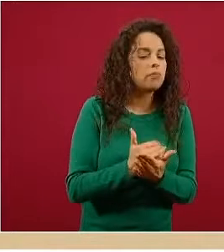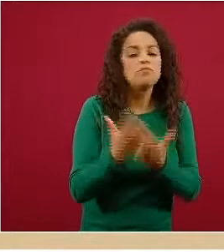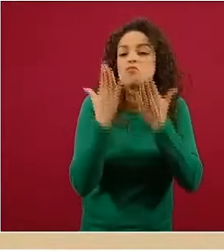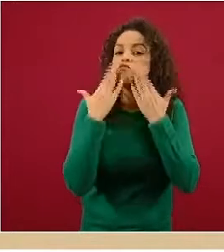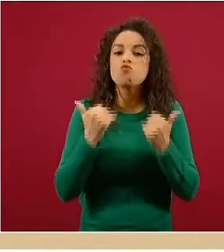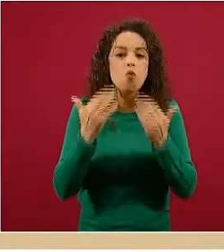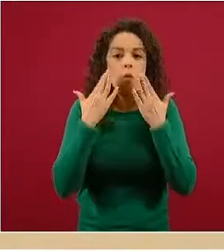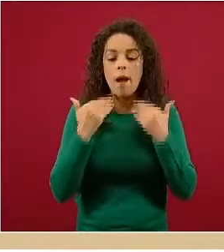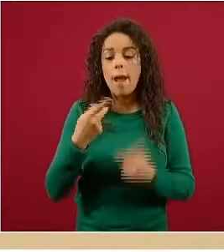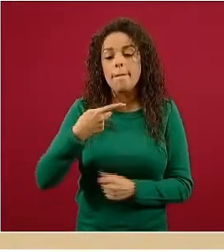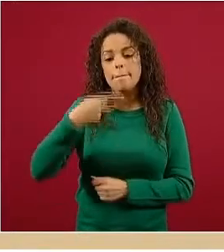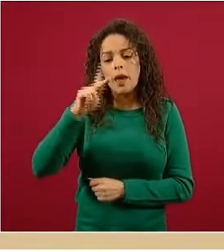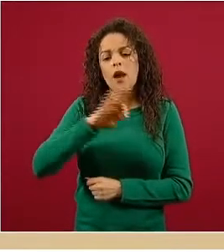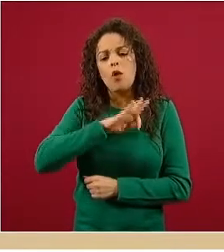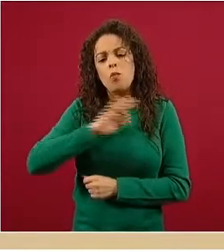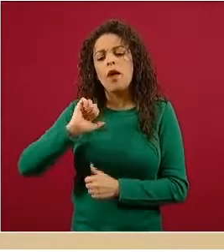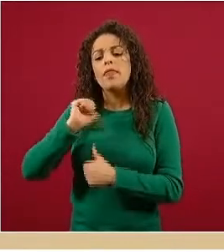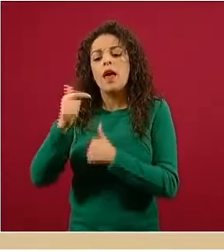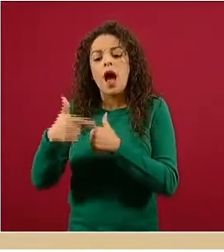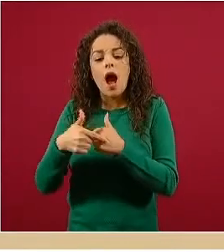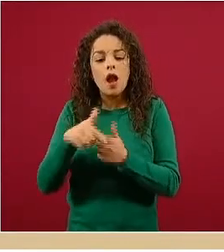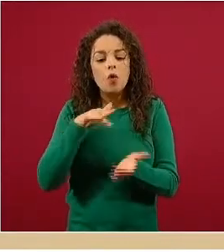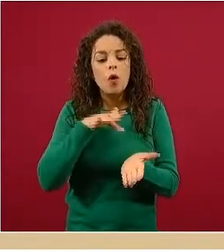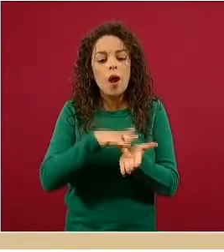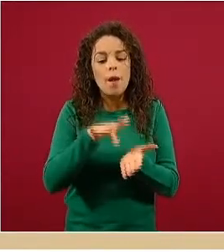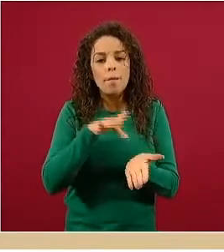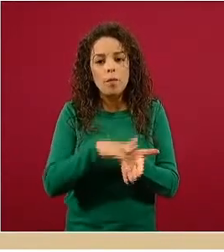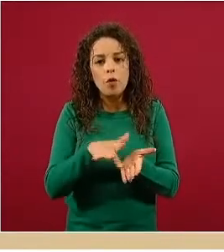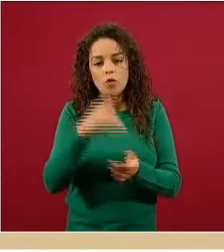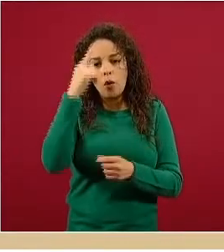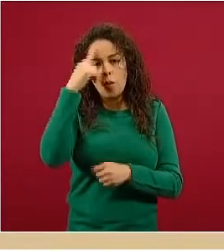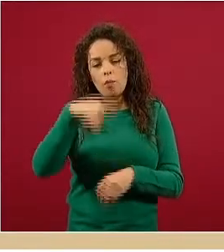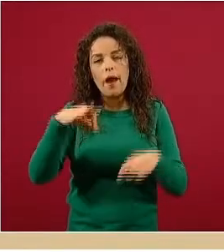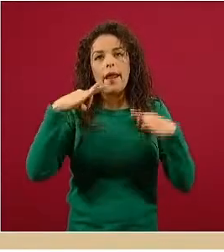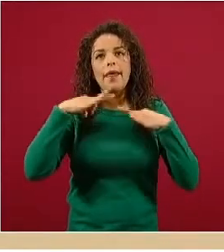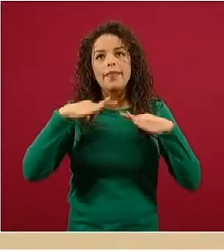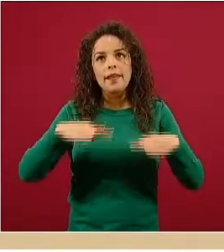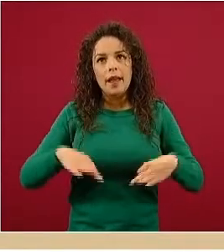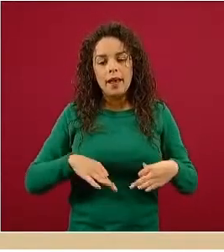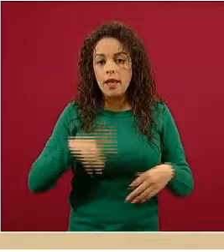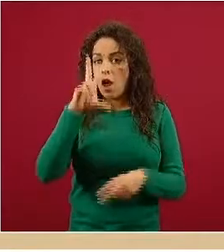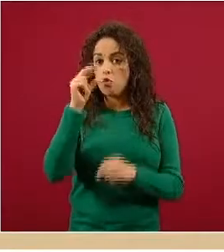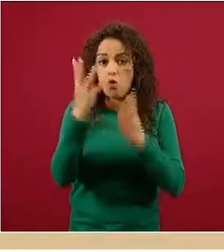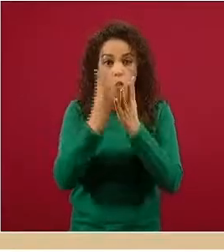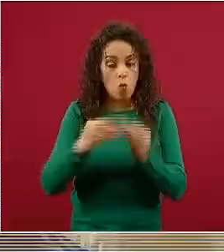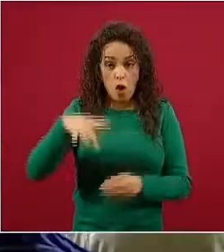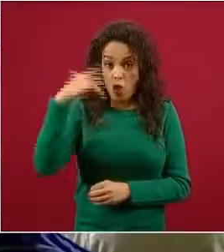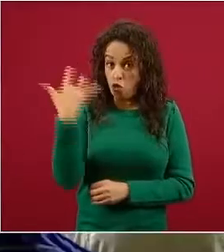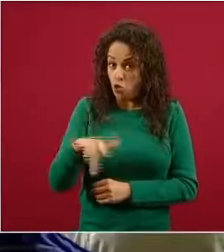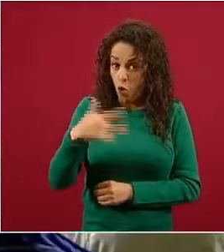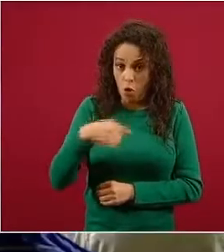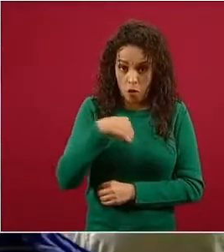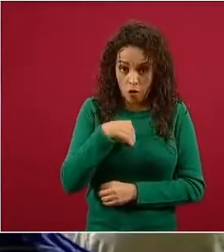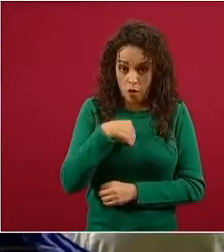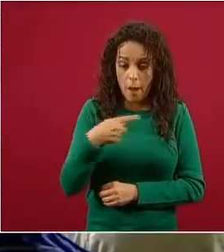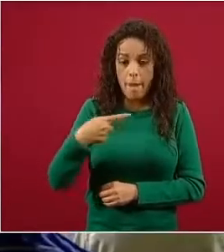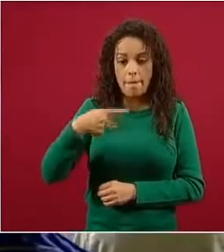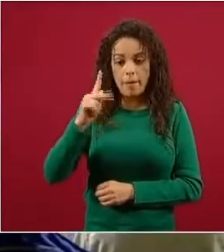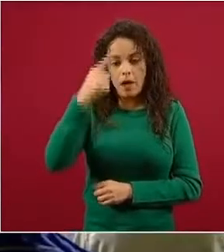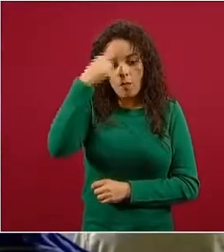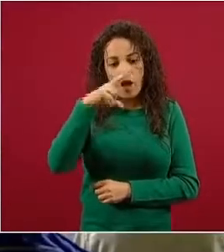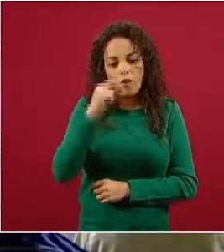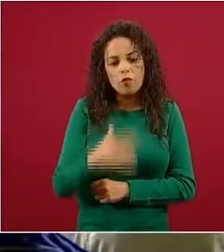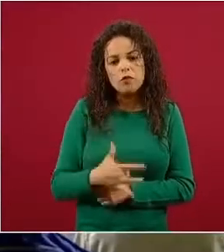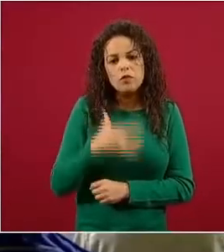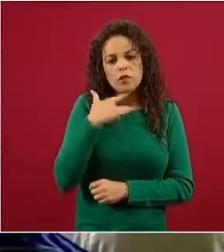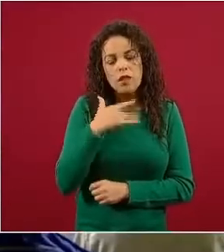que o invalidan la expresión de emociones o generan culpabilización o son realmente